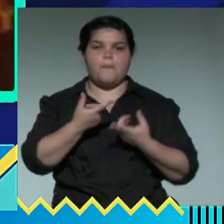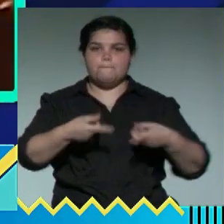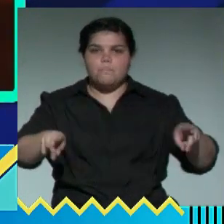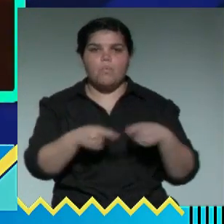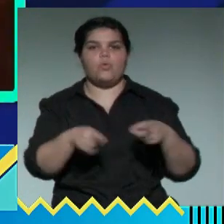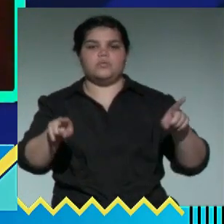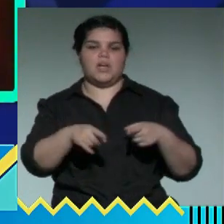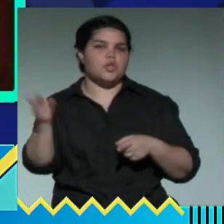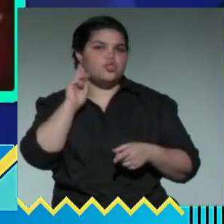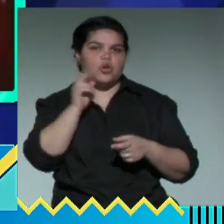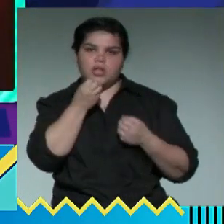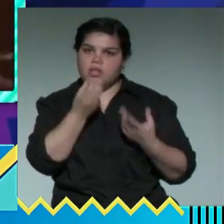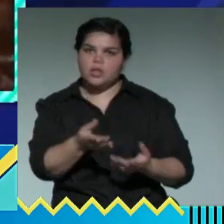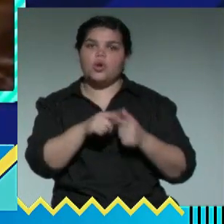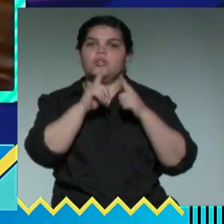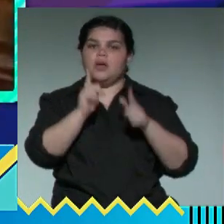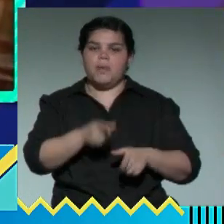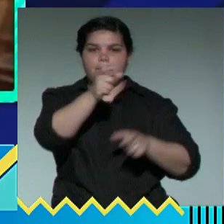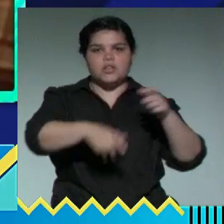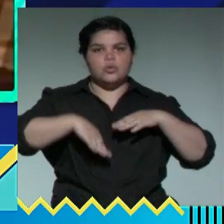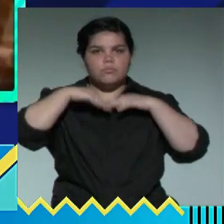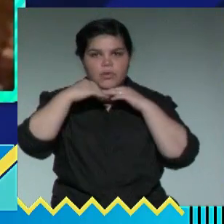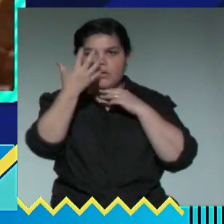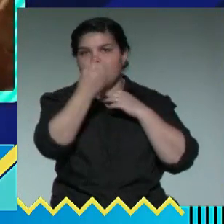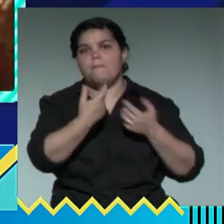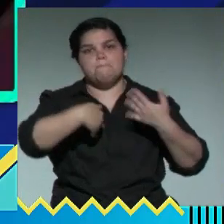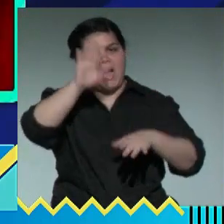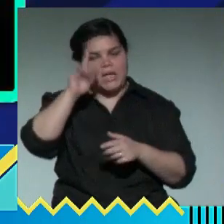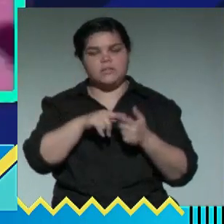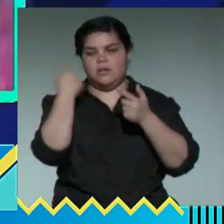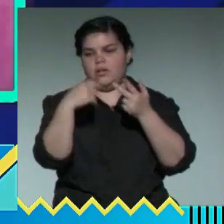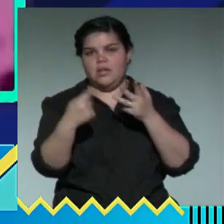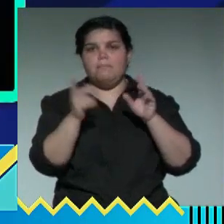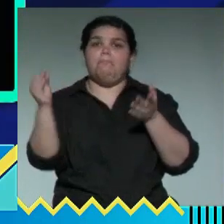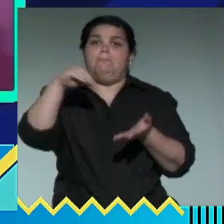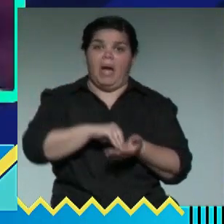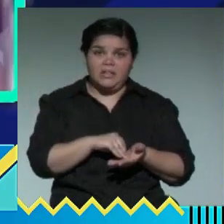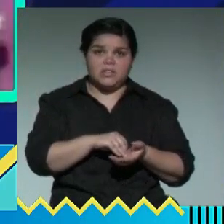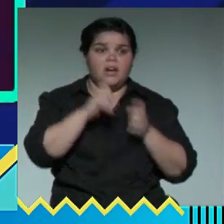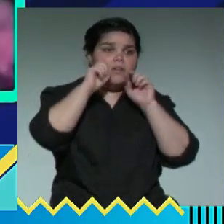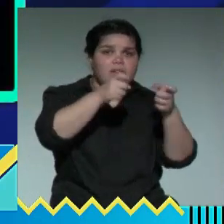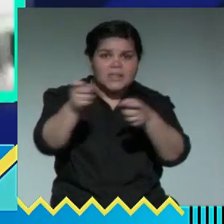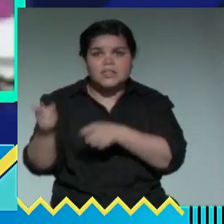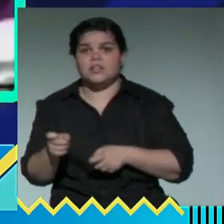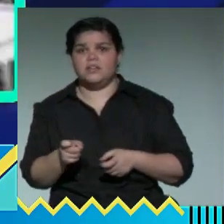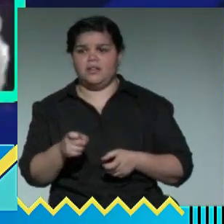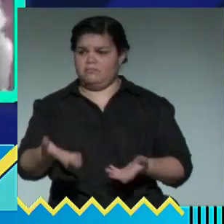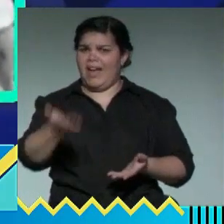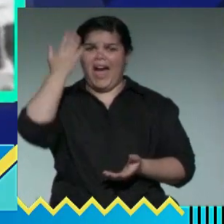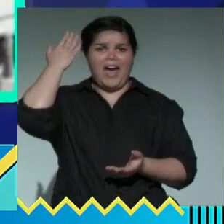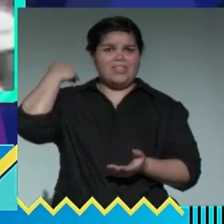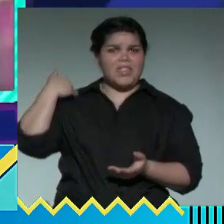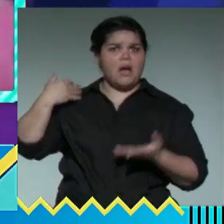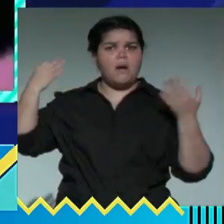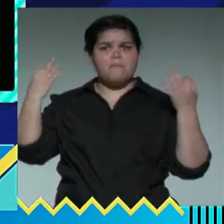sonido, en cuanto a cantidad de público, y a la vez hacían gira. Vos no lo podés creer ahora el nivel que había en esos años